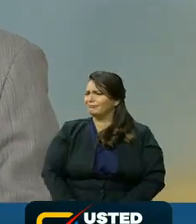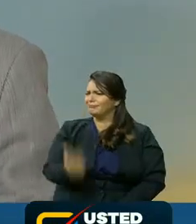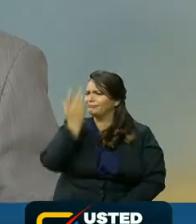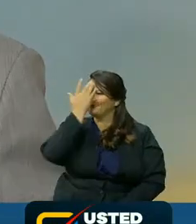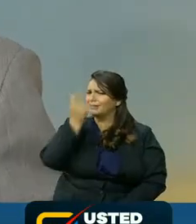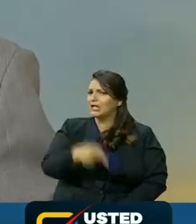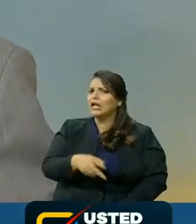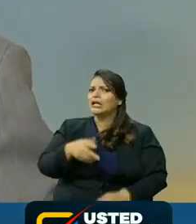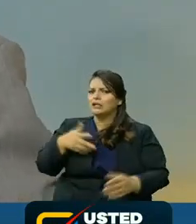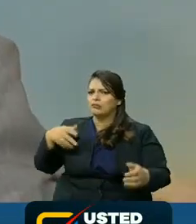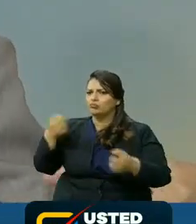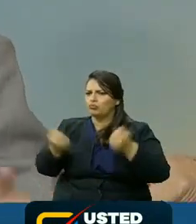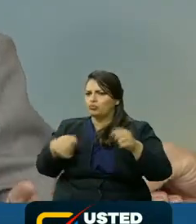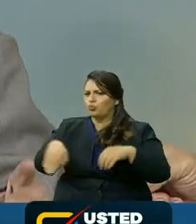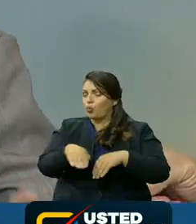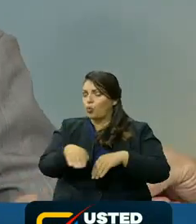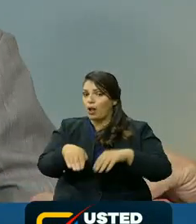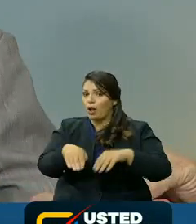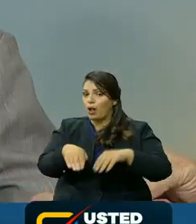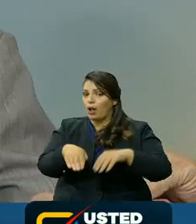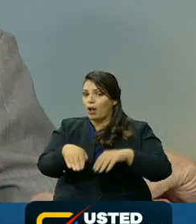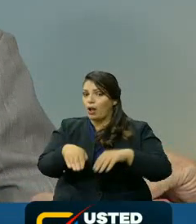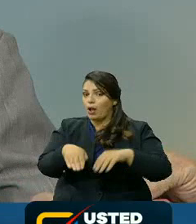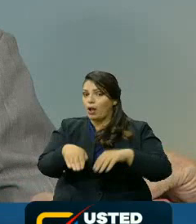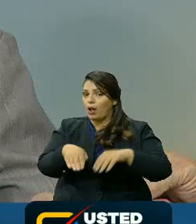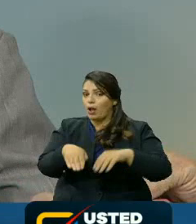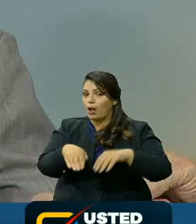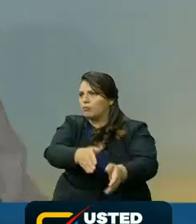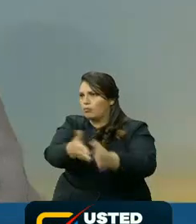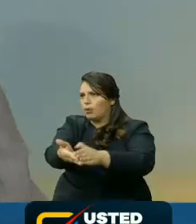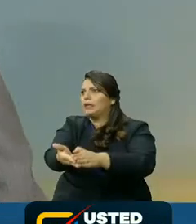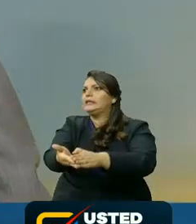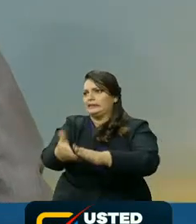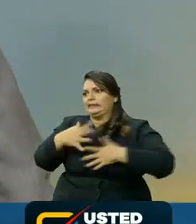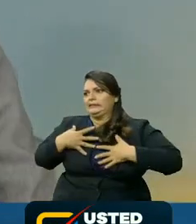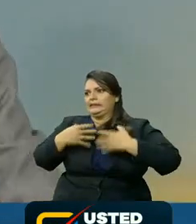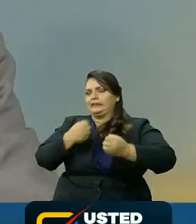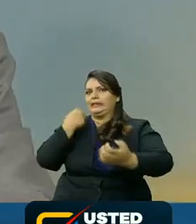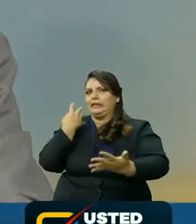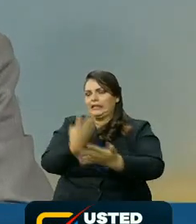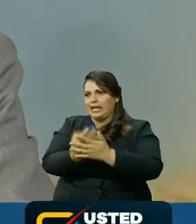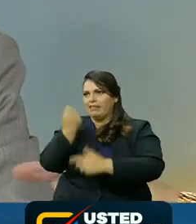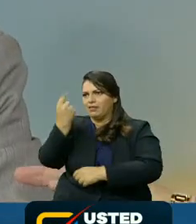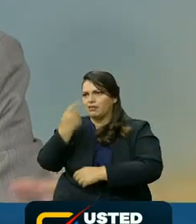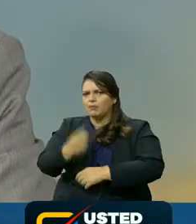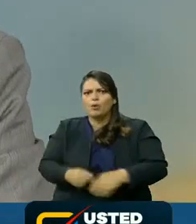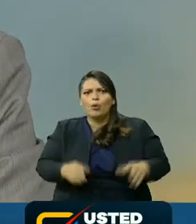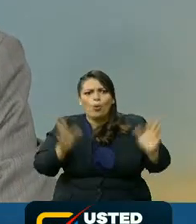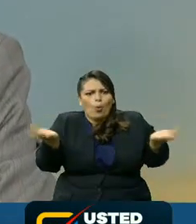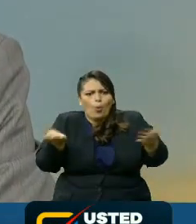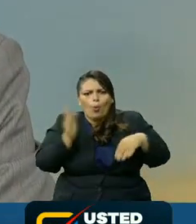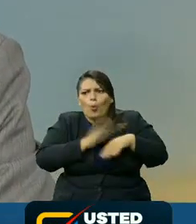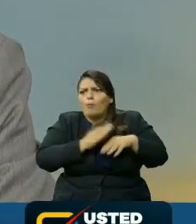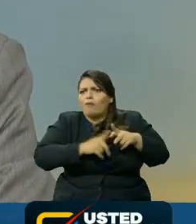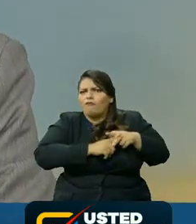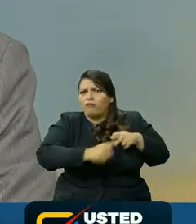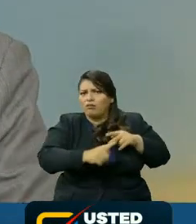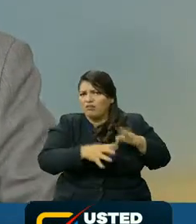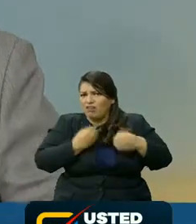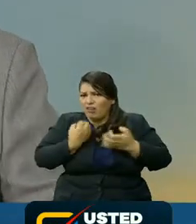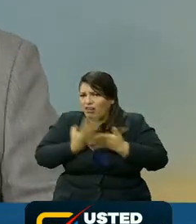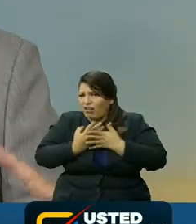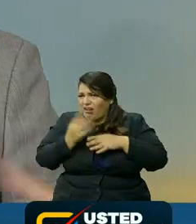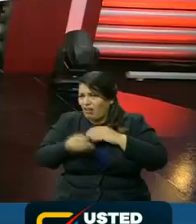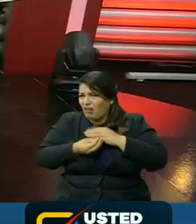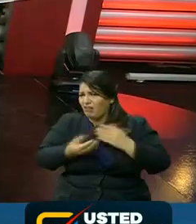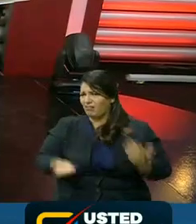pena mayor. ¿Y se podría? La fuga es una agravante que ya está considerada en la ley penal. Entonces, ¿se podría considerar ahí doble castigo